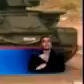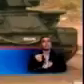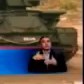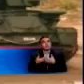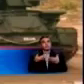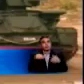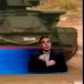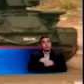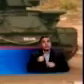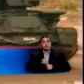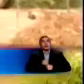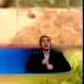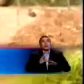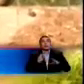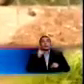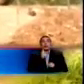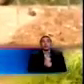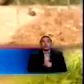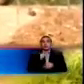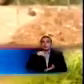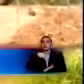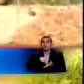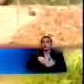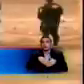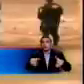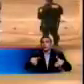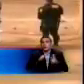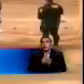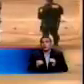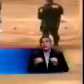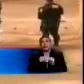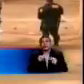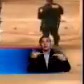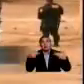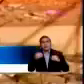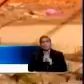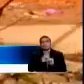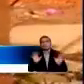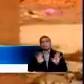integridad territorial, motivo de su presencia en las fronteras. Alcibiades Onofre, TC Televisión.